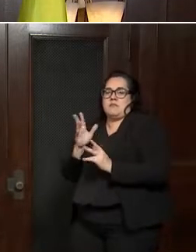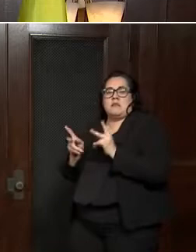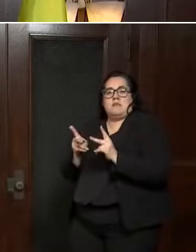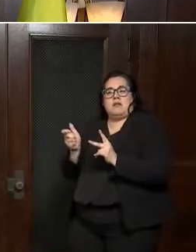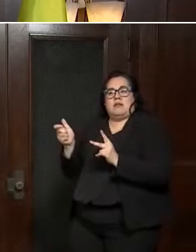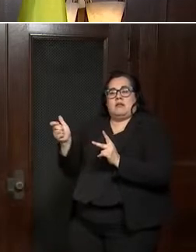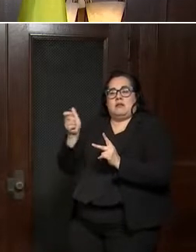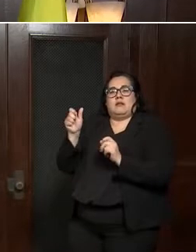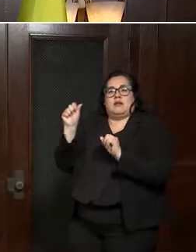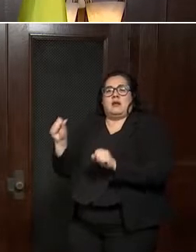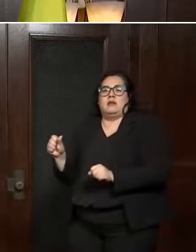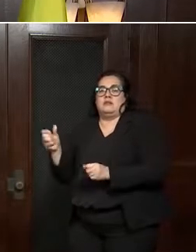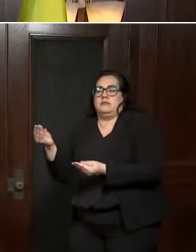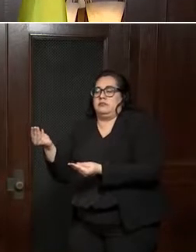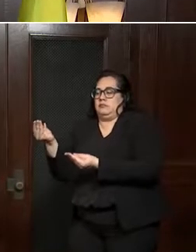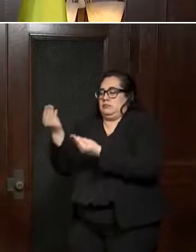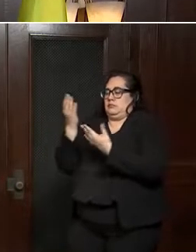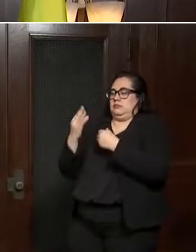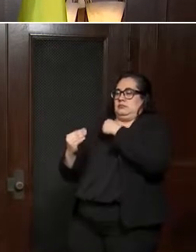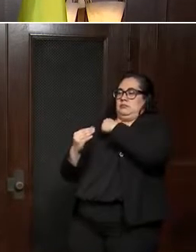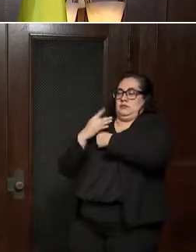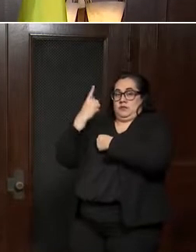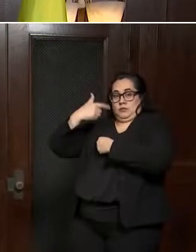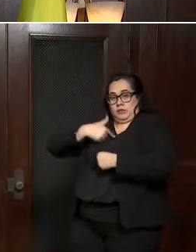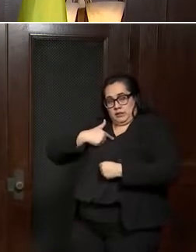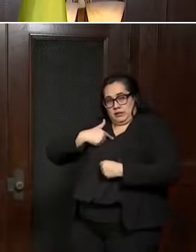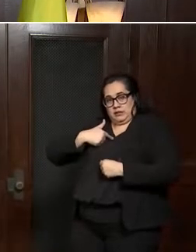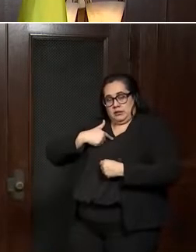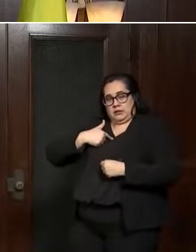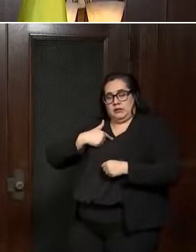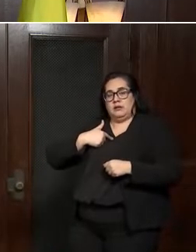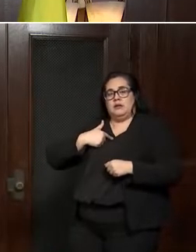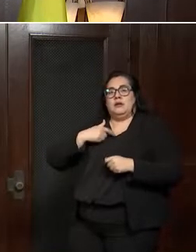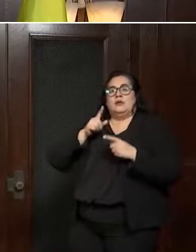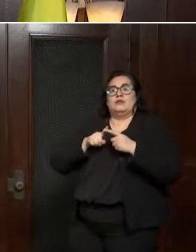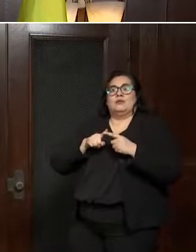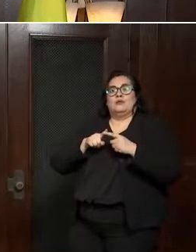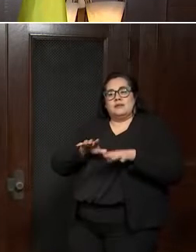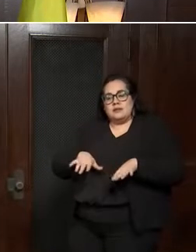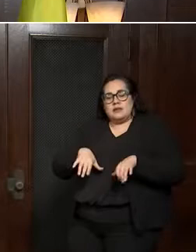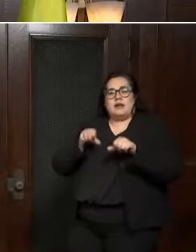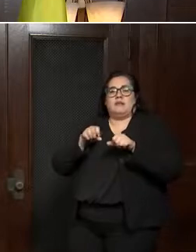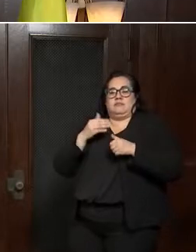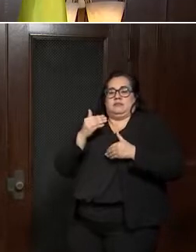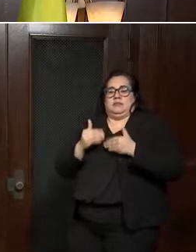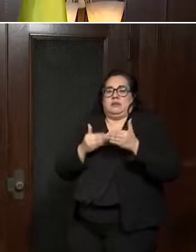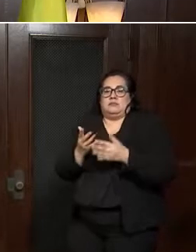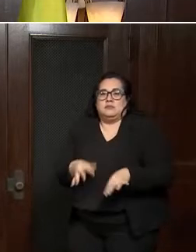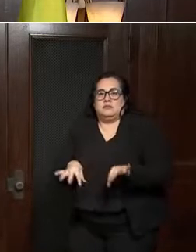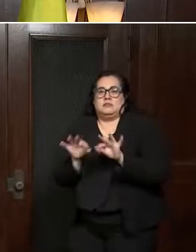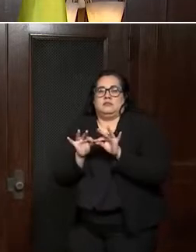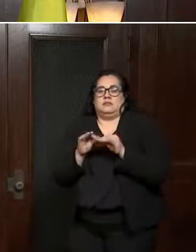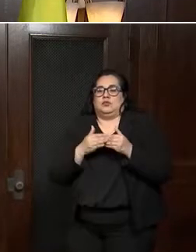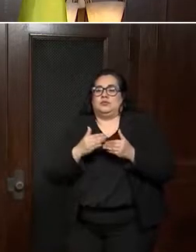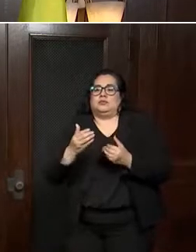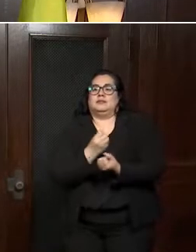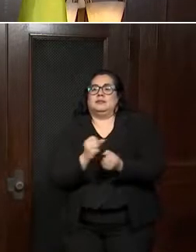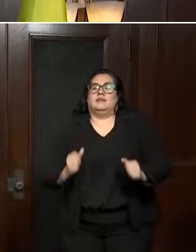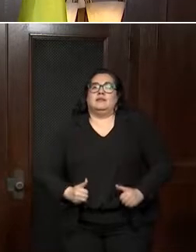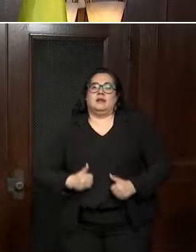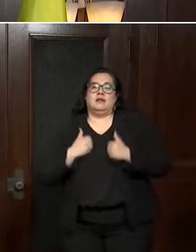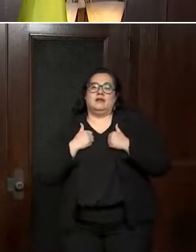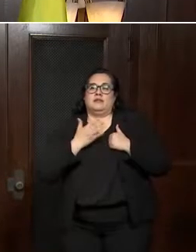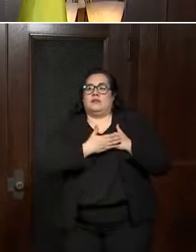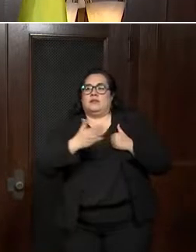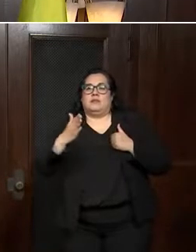que puedan dar el aviso para mí a tomar estos pasos críticos a salvar las vidas